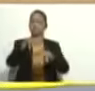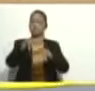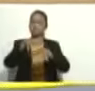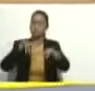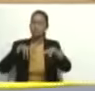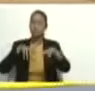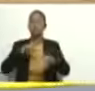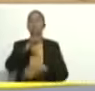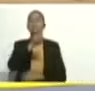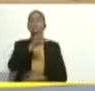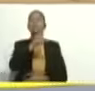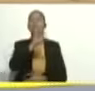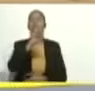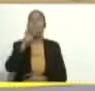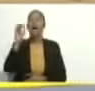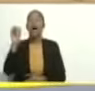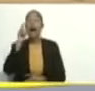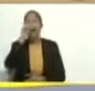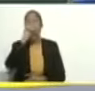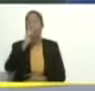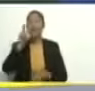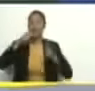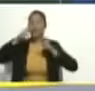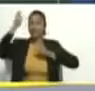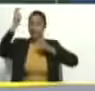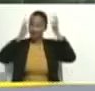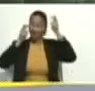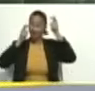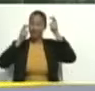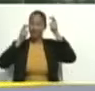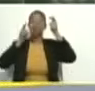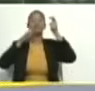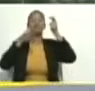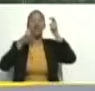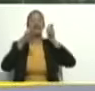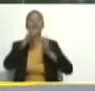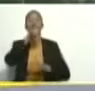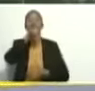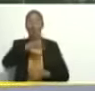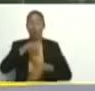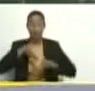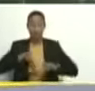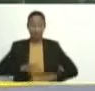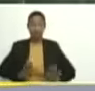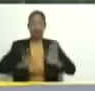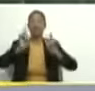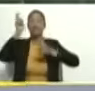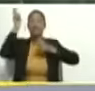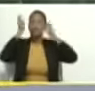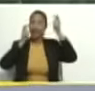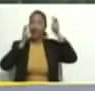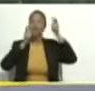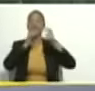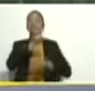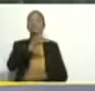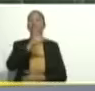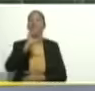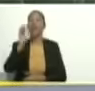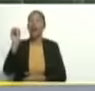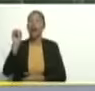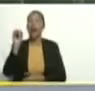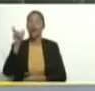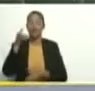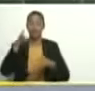100 años de nuestro comandante Hugo Chávez, el centenario del nacimiento del gigante de la América del